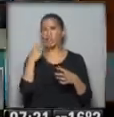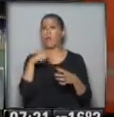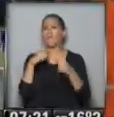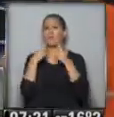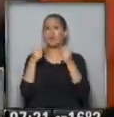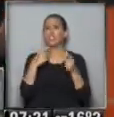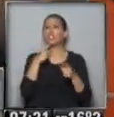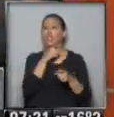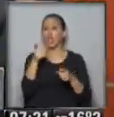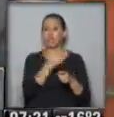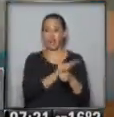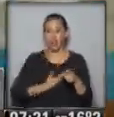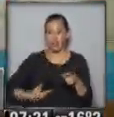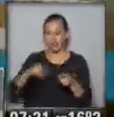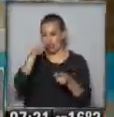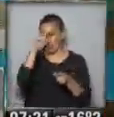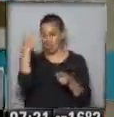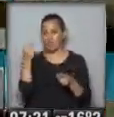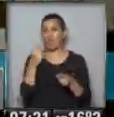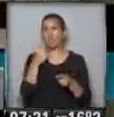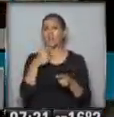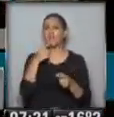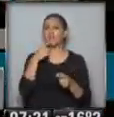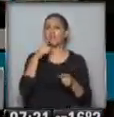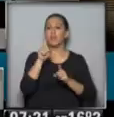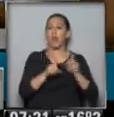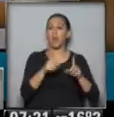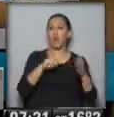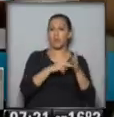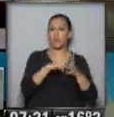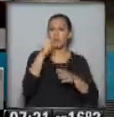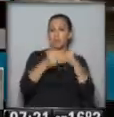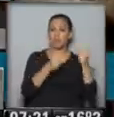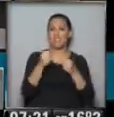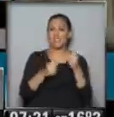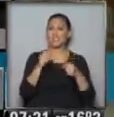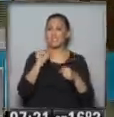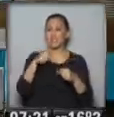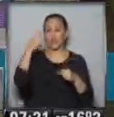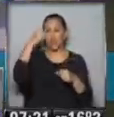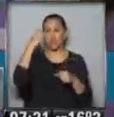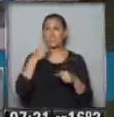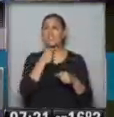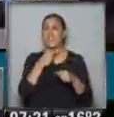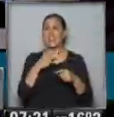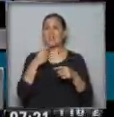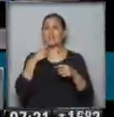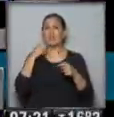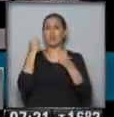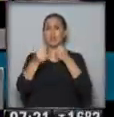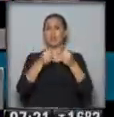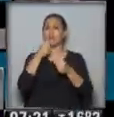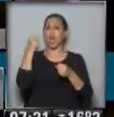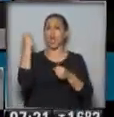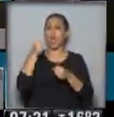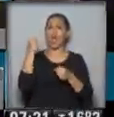protesta contra el Gobierno Nacional. Realizó una serie de incidentes en el Parlamento donde una columna de manifestantes intentó abrir a golpes el